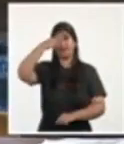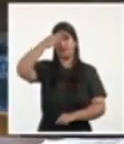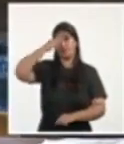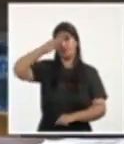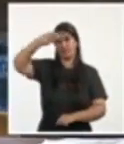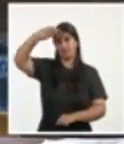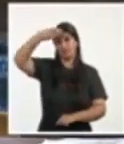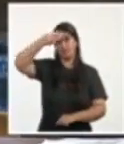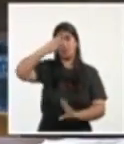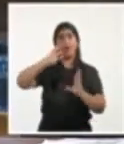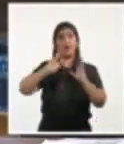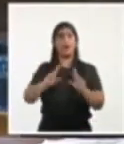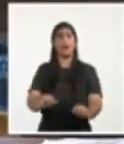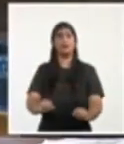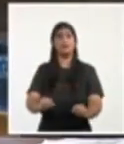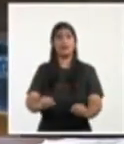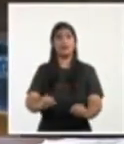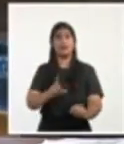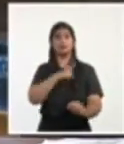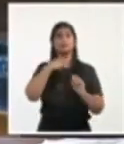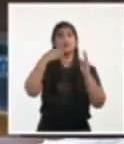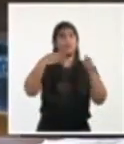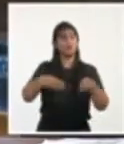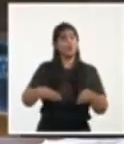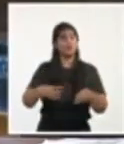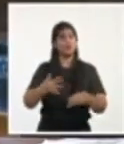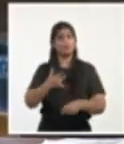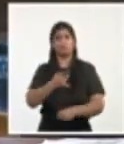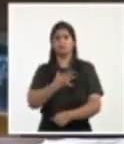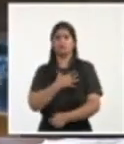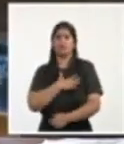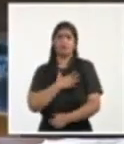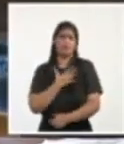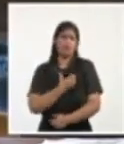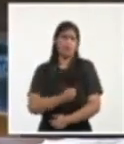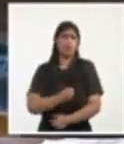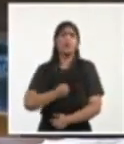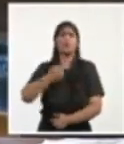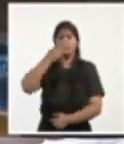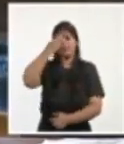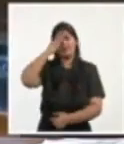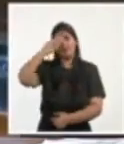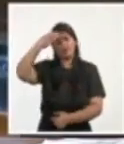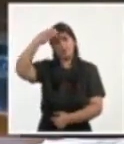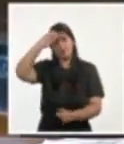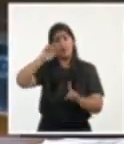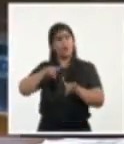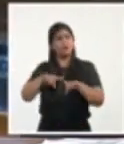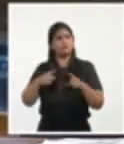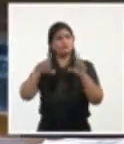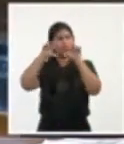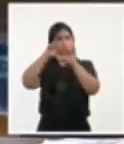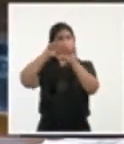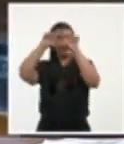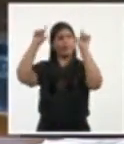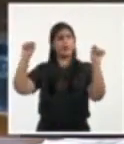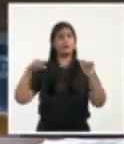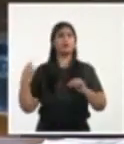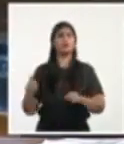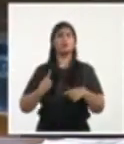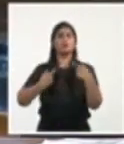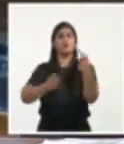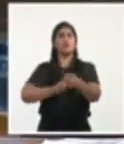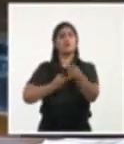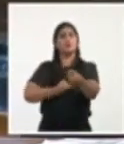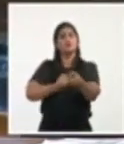el número de fallecidos en número absoluto duele, sobre todo cuando se concentra en un territorio y cuando se mueren personas